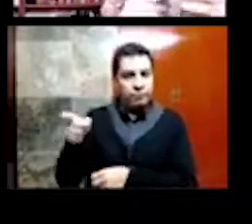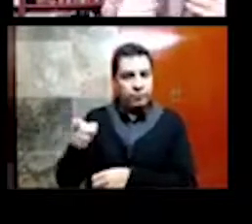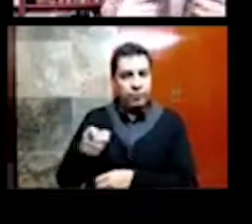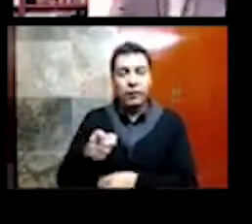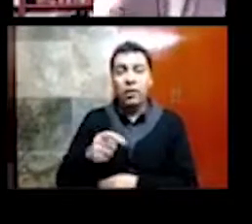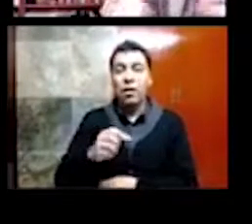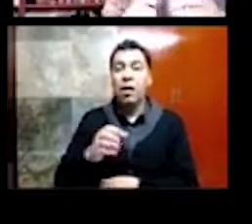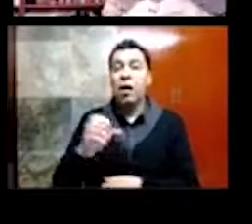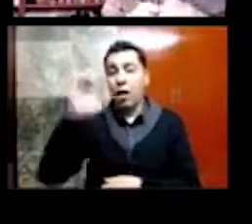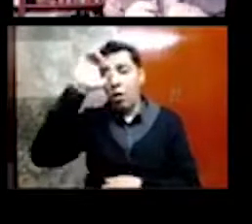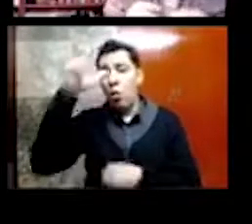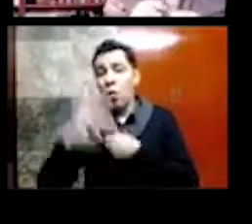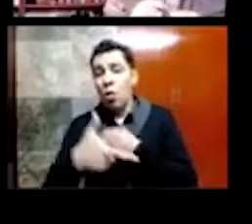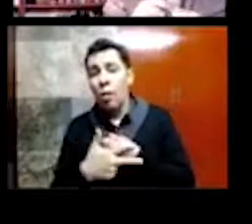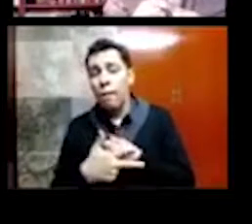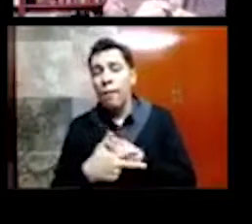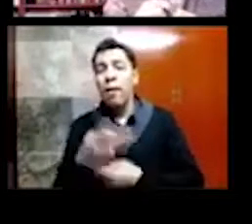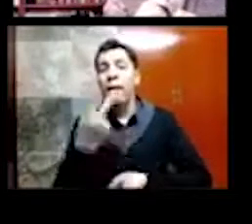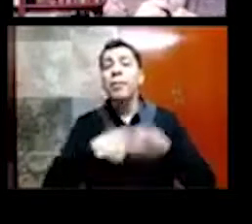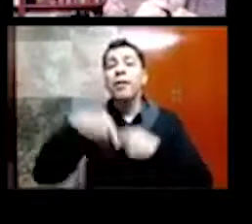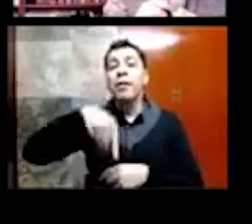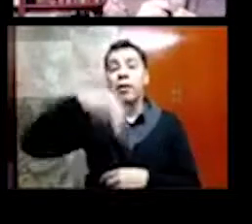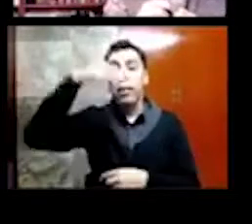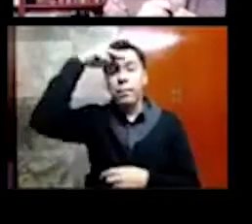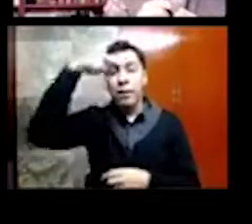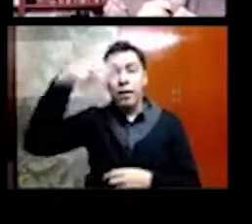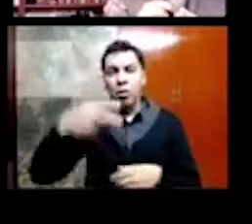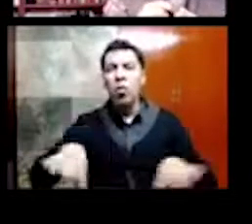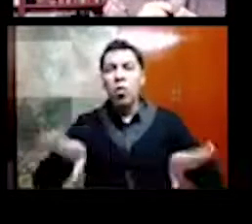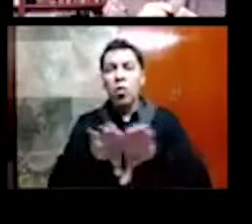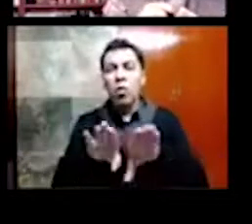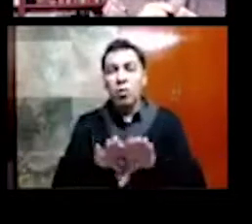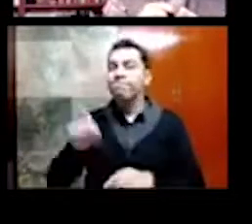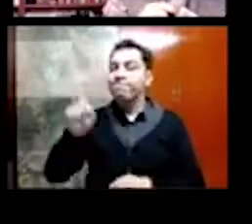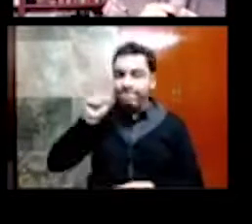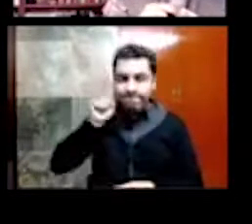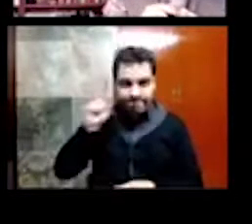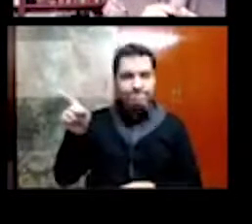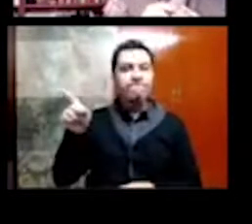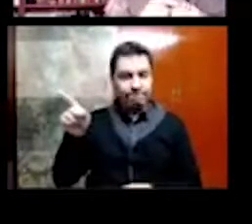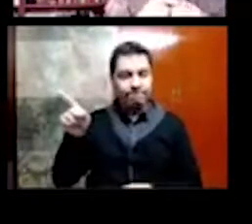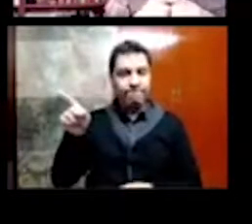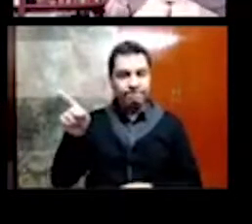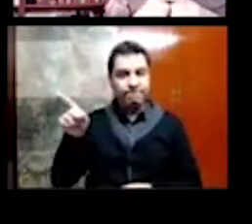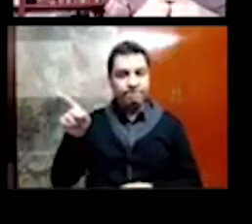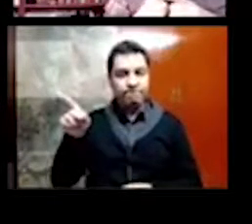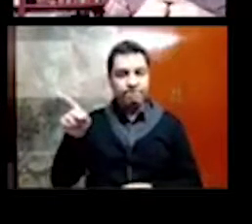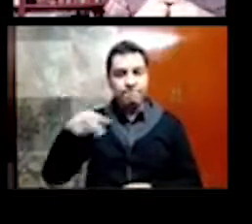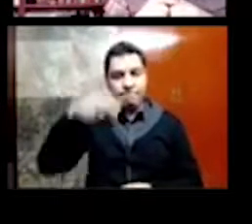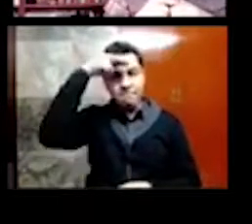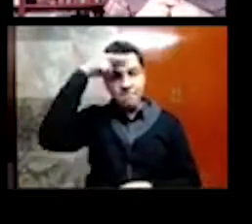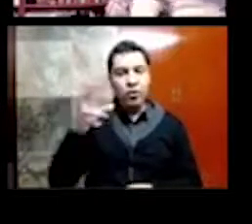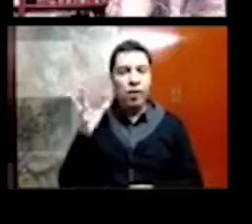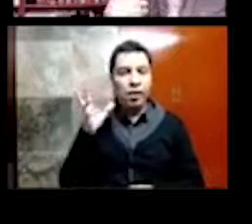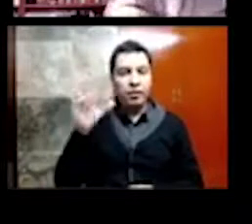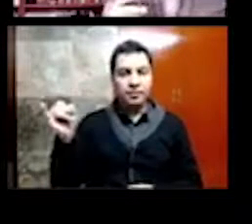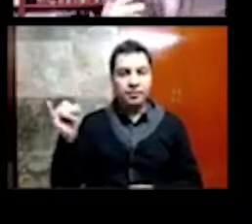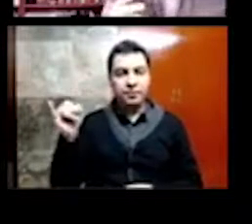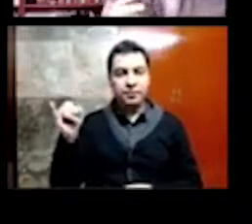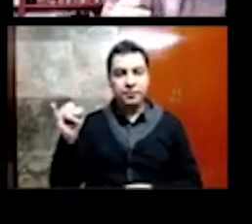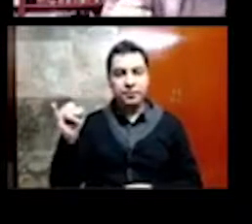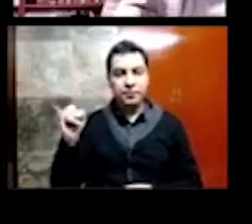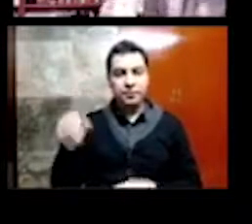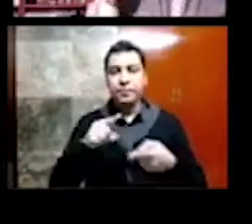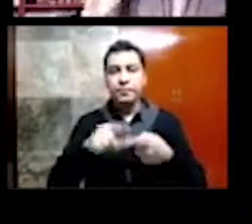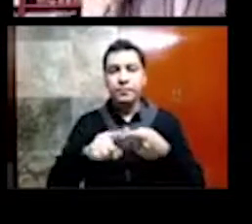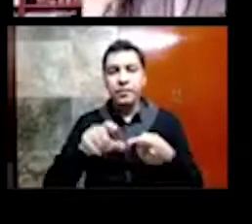que se asoma por primera vez a la capital del Imperio Mexica. Del arquitecto Marquina,